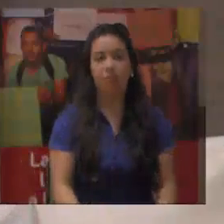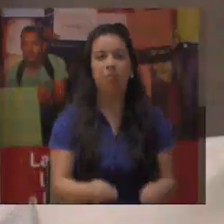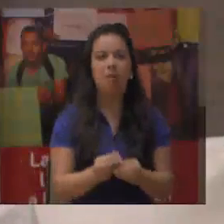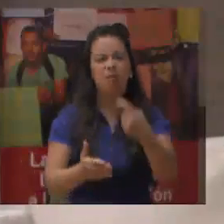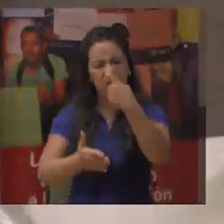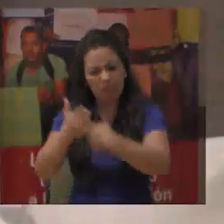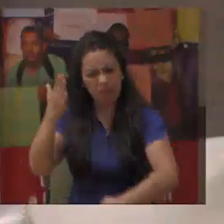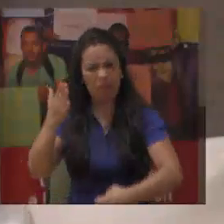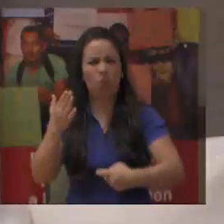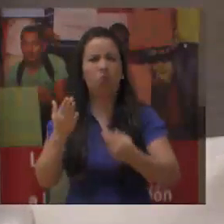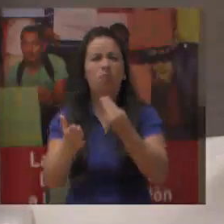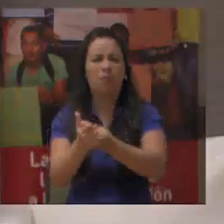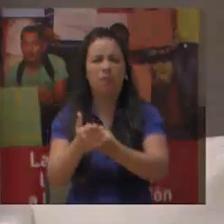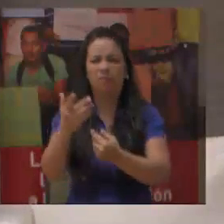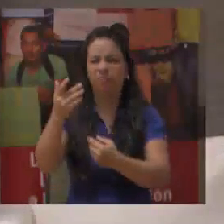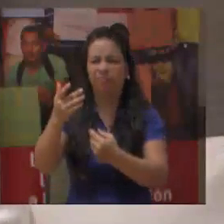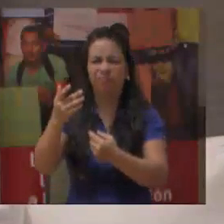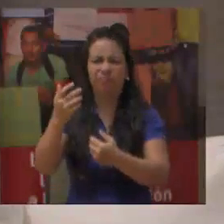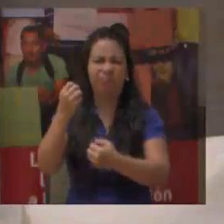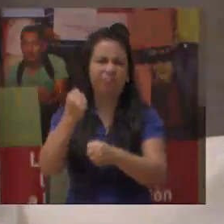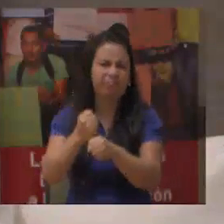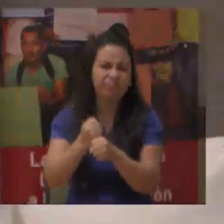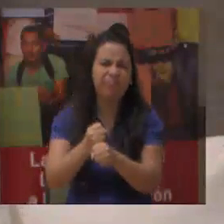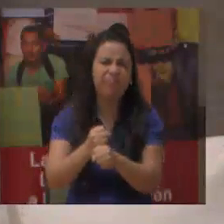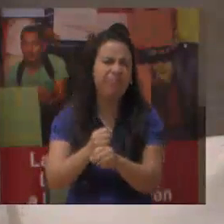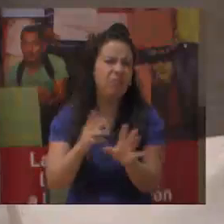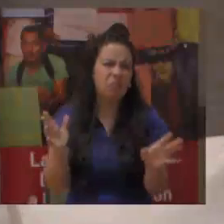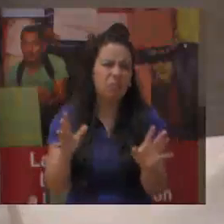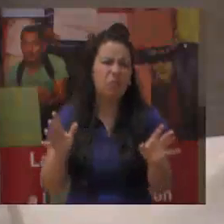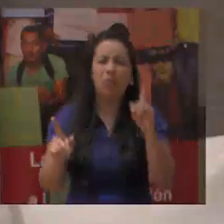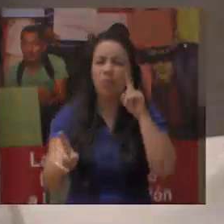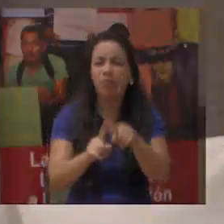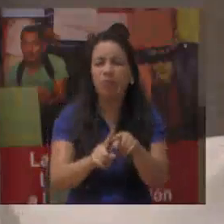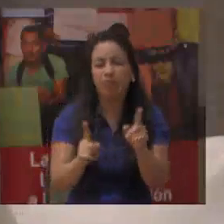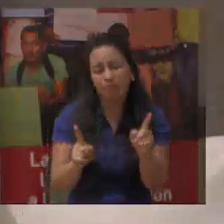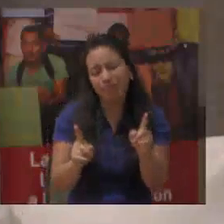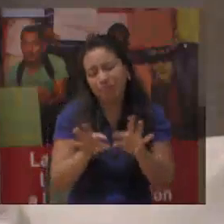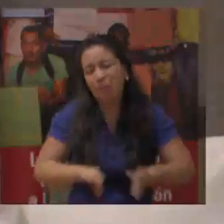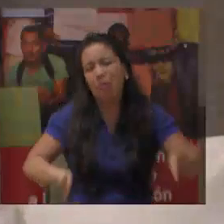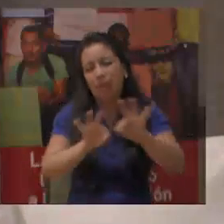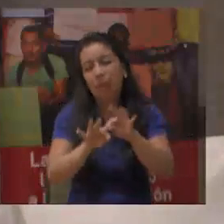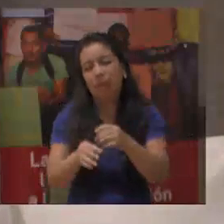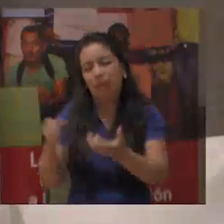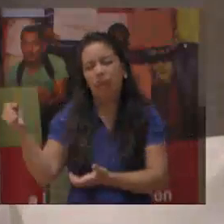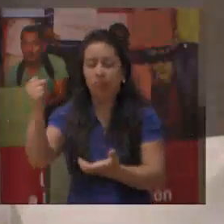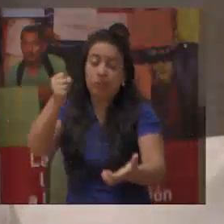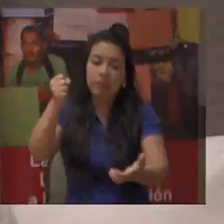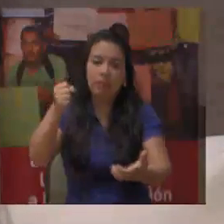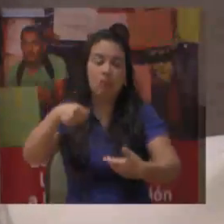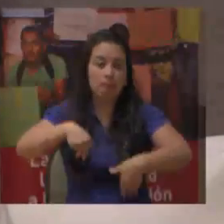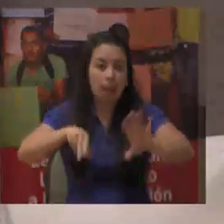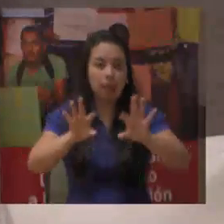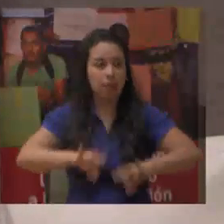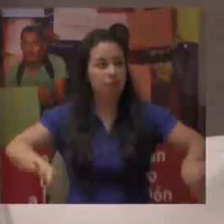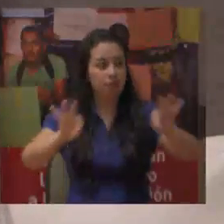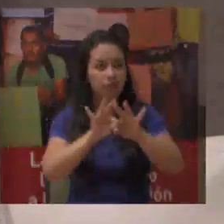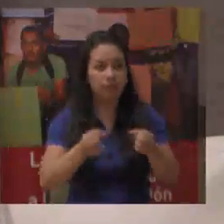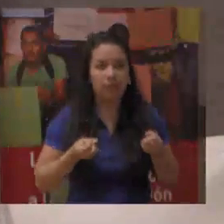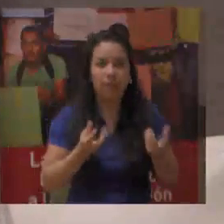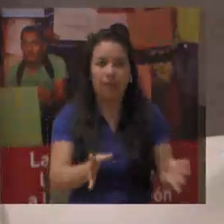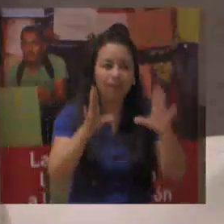impuestos, que eso es lo obvio, y que a eso no nos debemos referir. Y creo, Felipe, como tú decías, que sí es